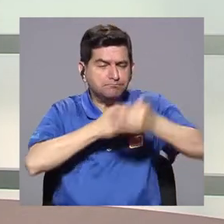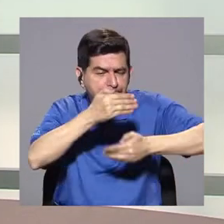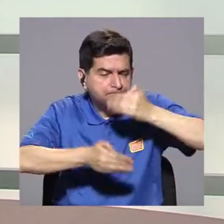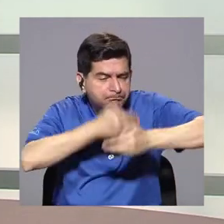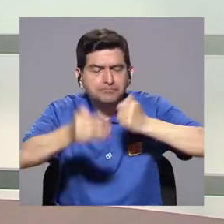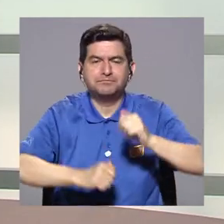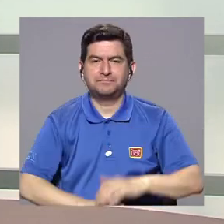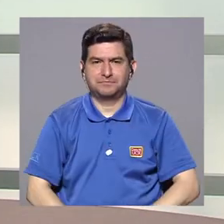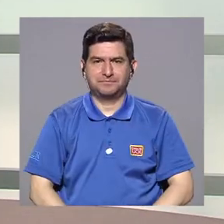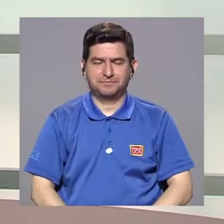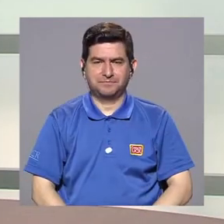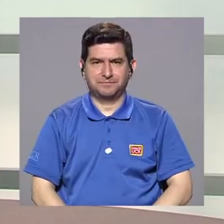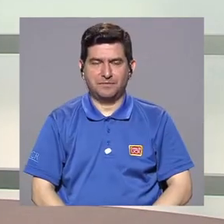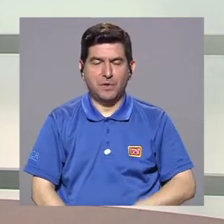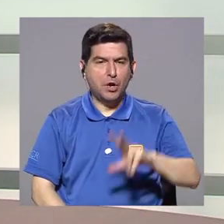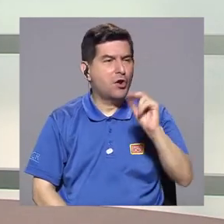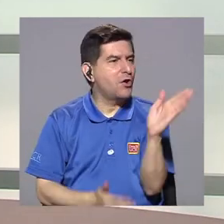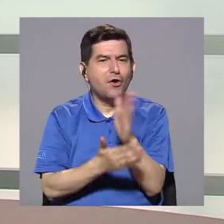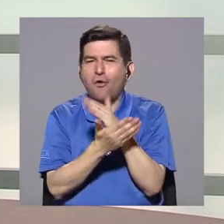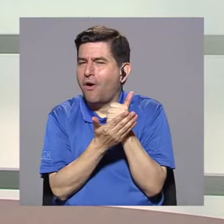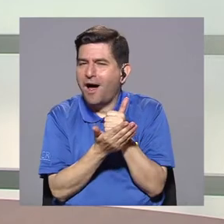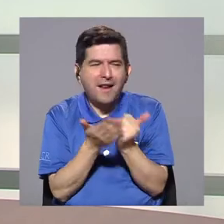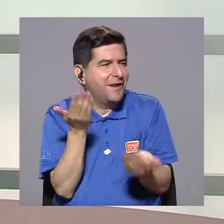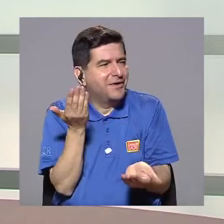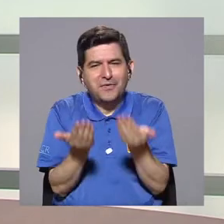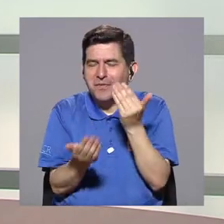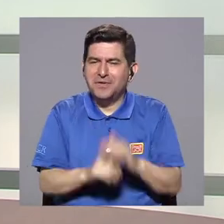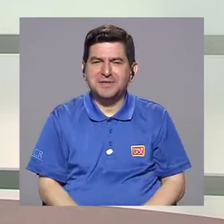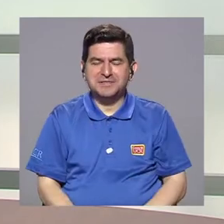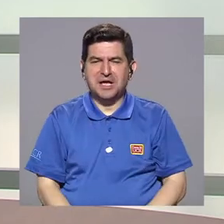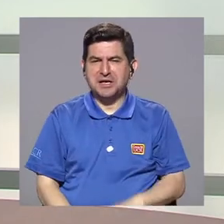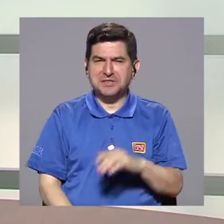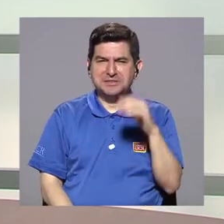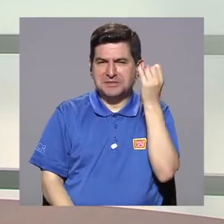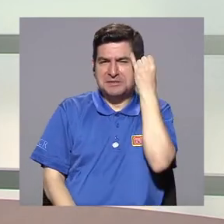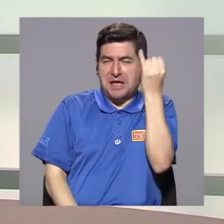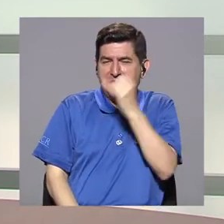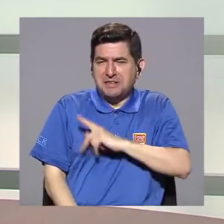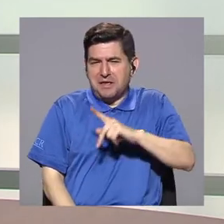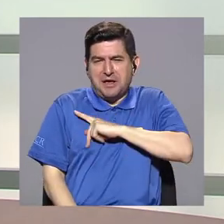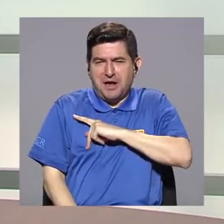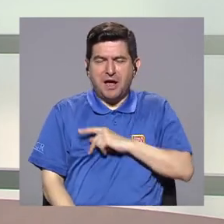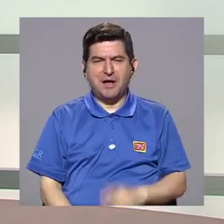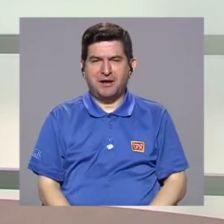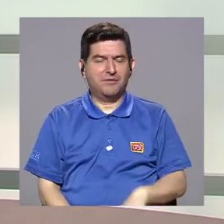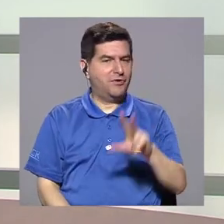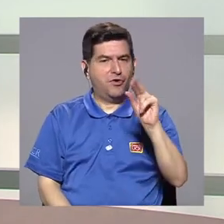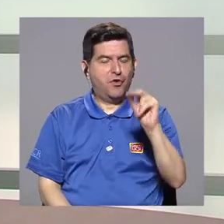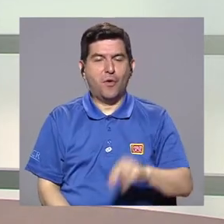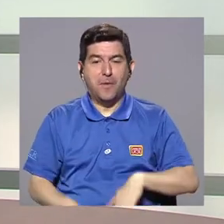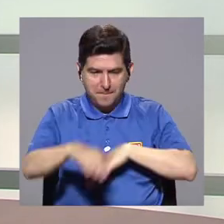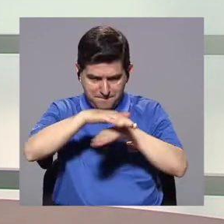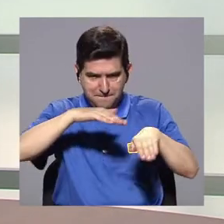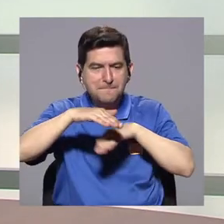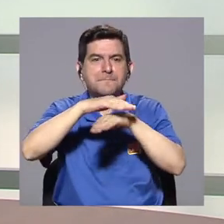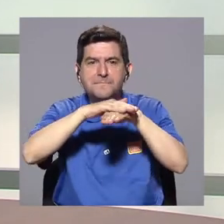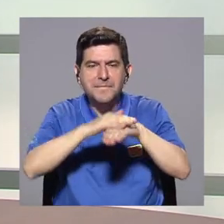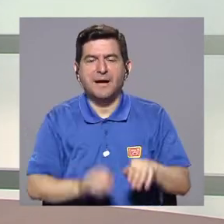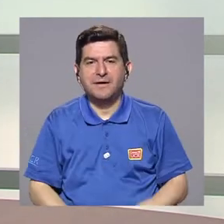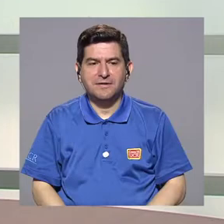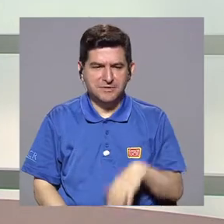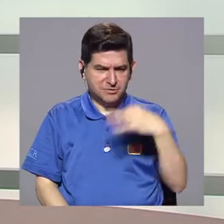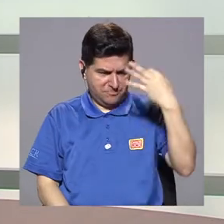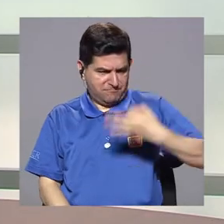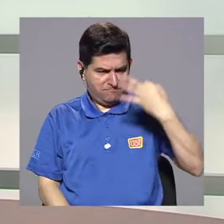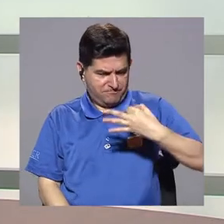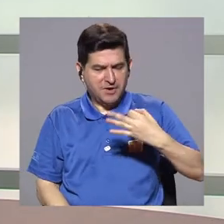y perfeccionarse. Entonces no es algo ni subjetivo ni caprichoso, ¿verdad?, sino que tiene un fundamento que